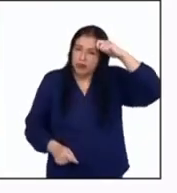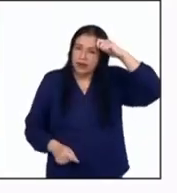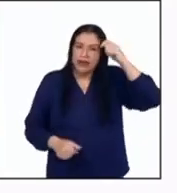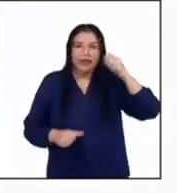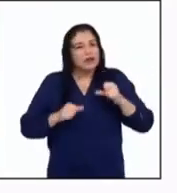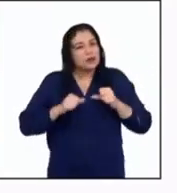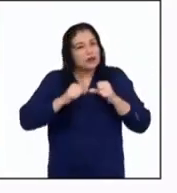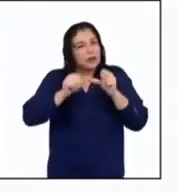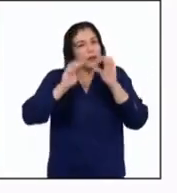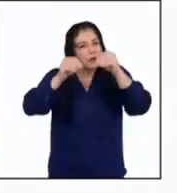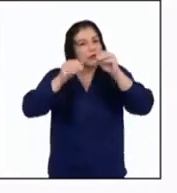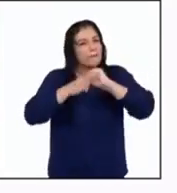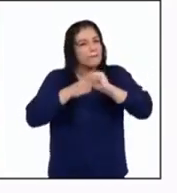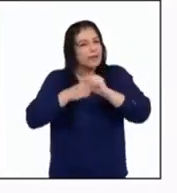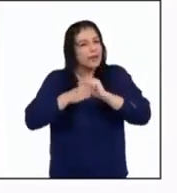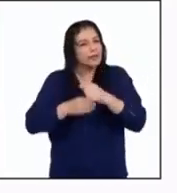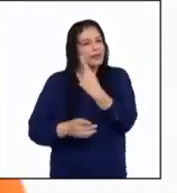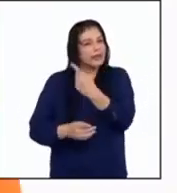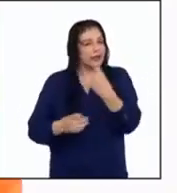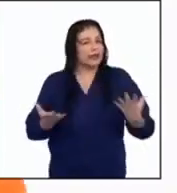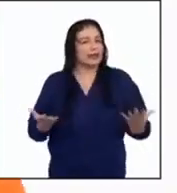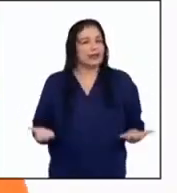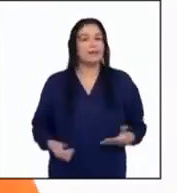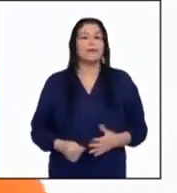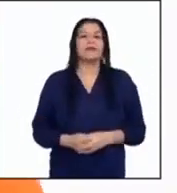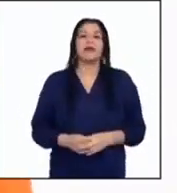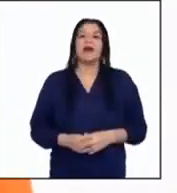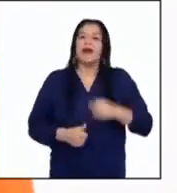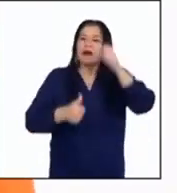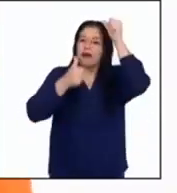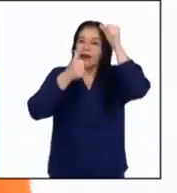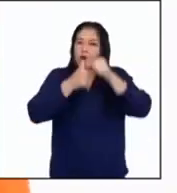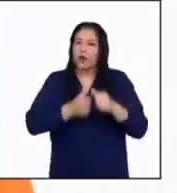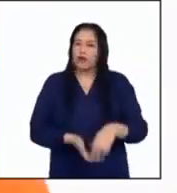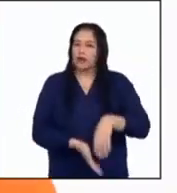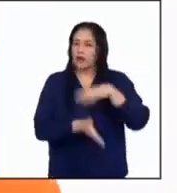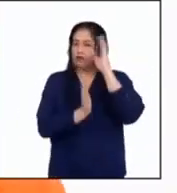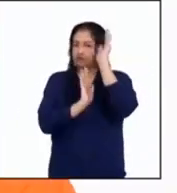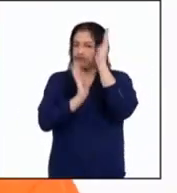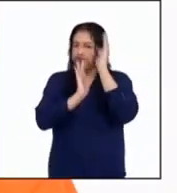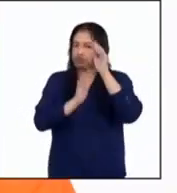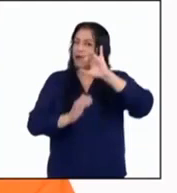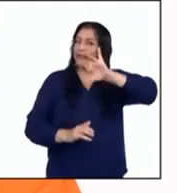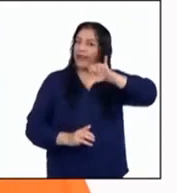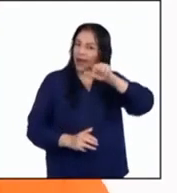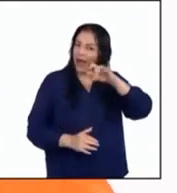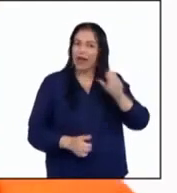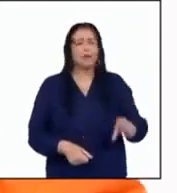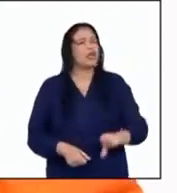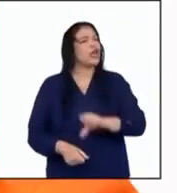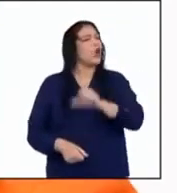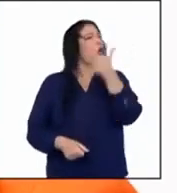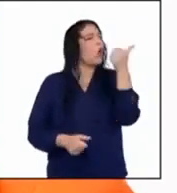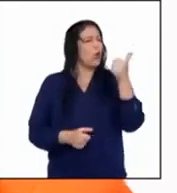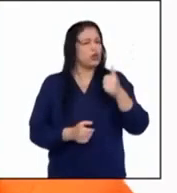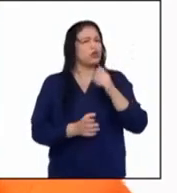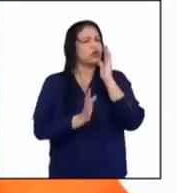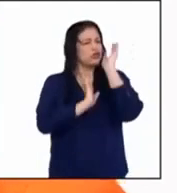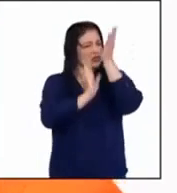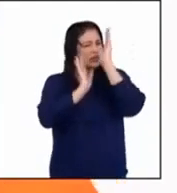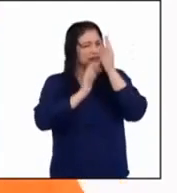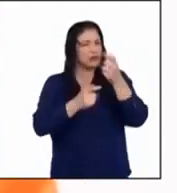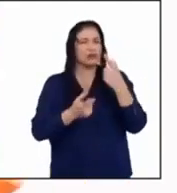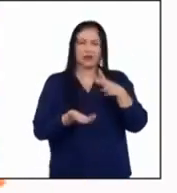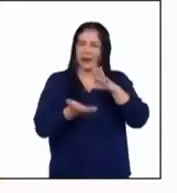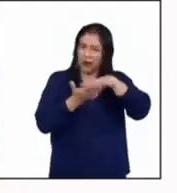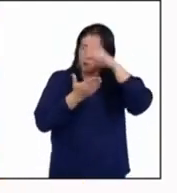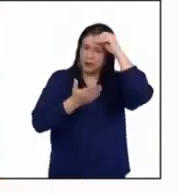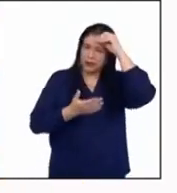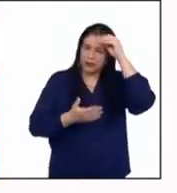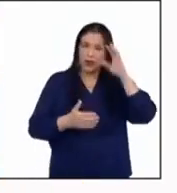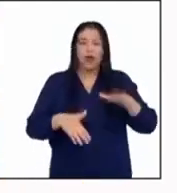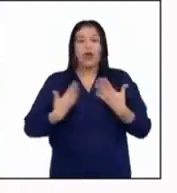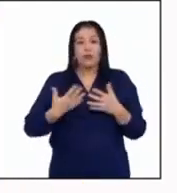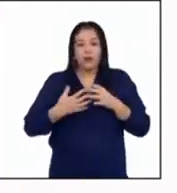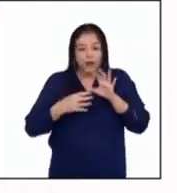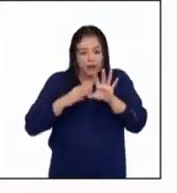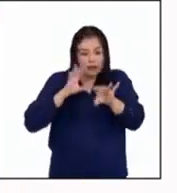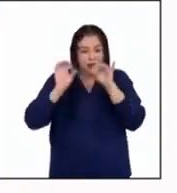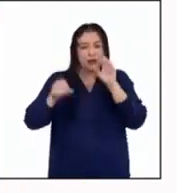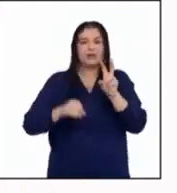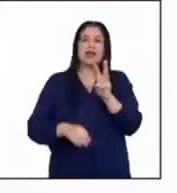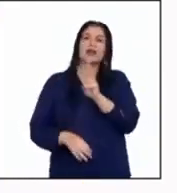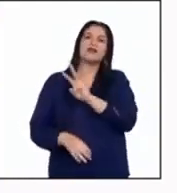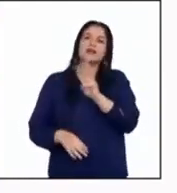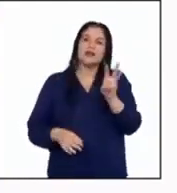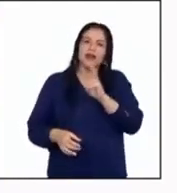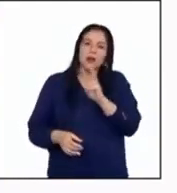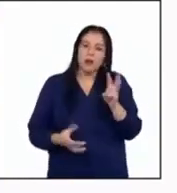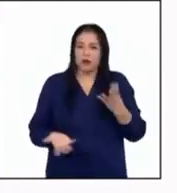las sigamos aplicando día a día. Recuerden que el TEDx Tucuy de Jaime Ulloa y los otros TEDx Tucuy están disponibles